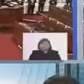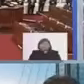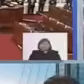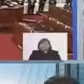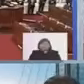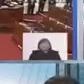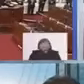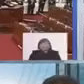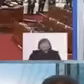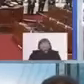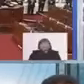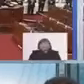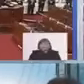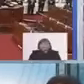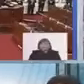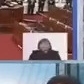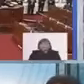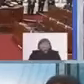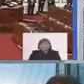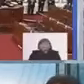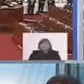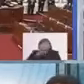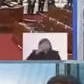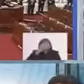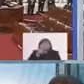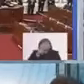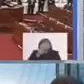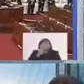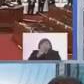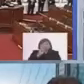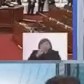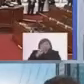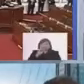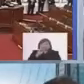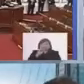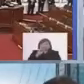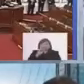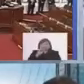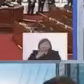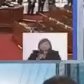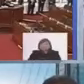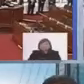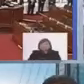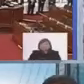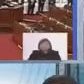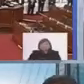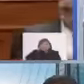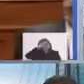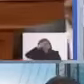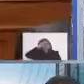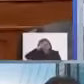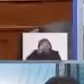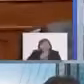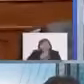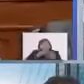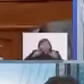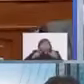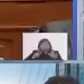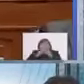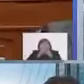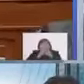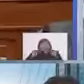primero... muy amigo de Barrio Nuevo. ...que puso en tela de juicio que lo que se quiso decir, que era un